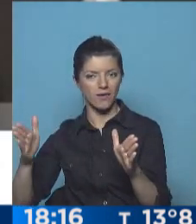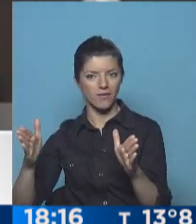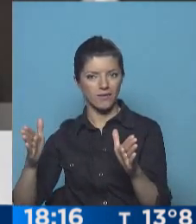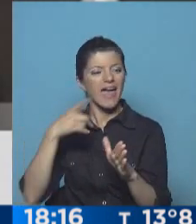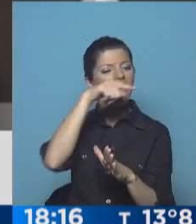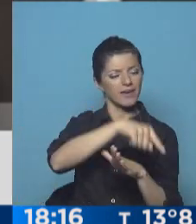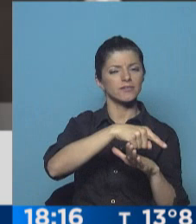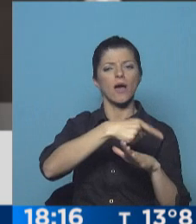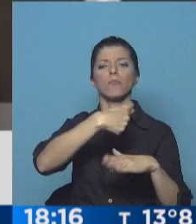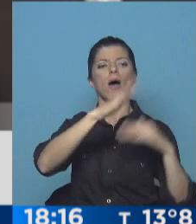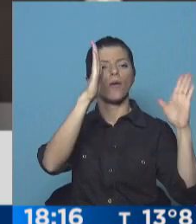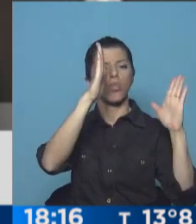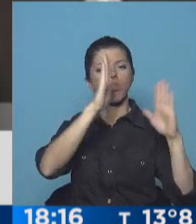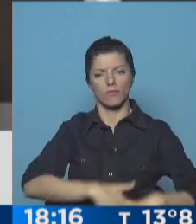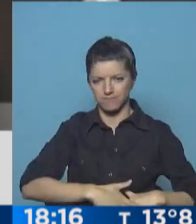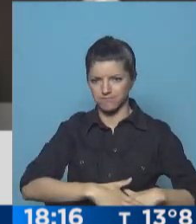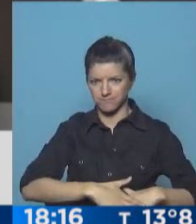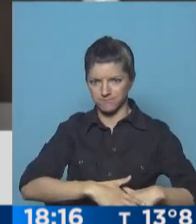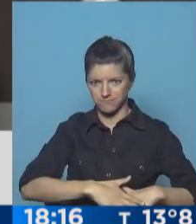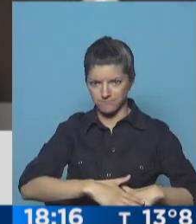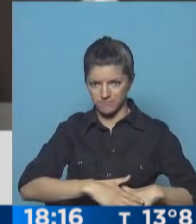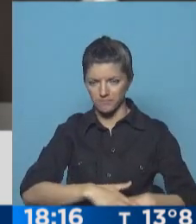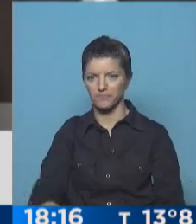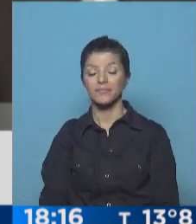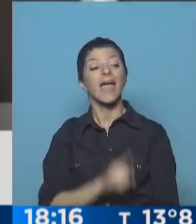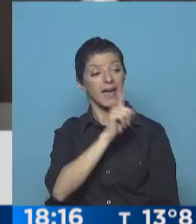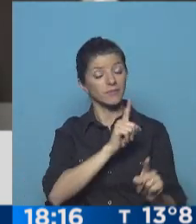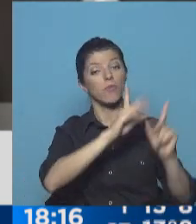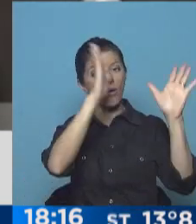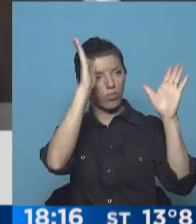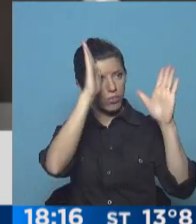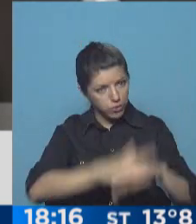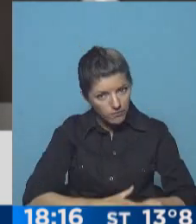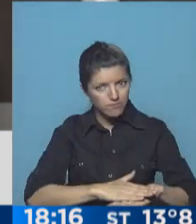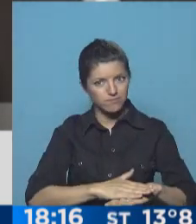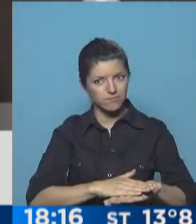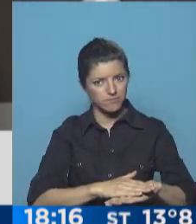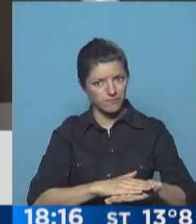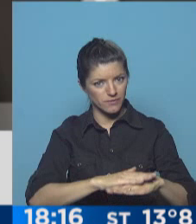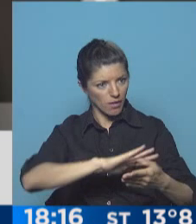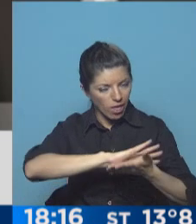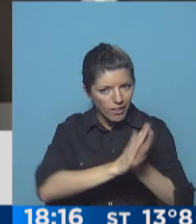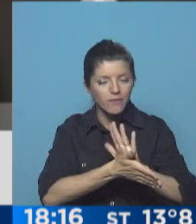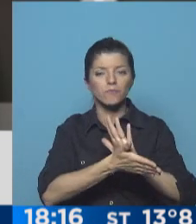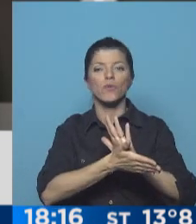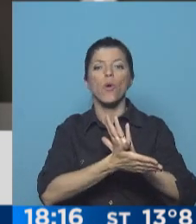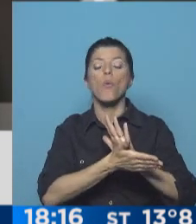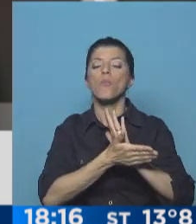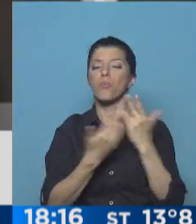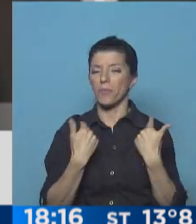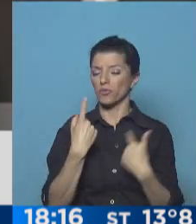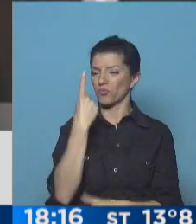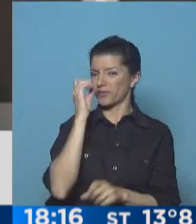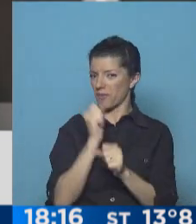demoler ese sector donde estaba la vieja torre. Esa demolición nos va a permitir terminar también una obra muy